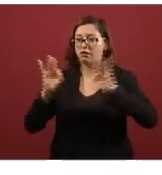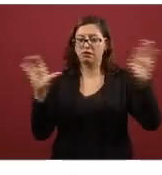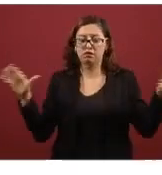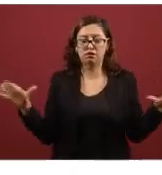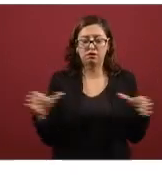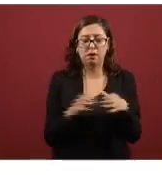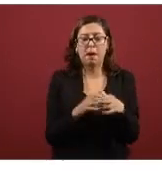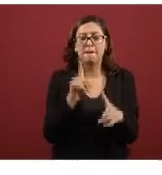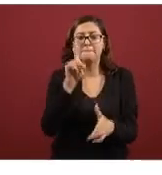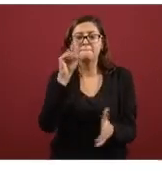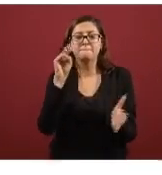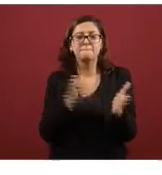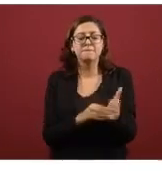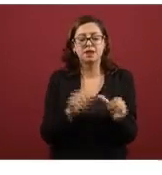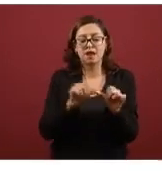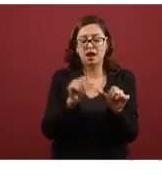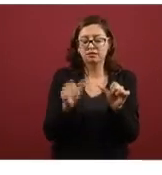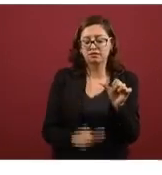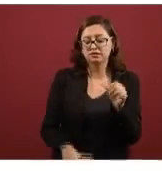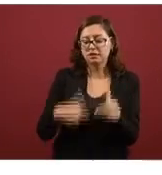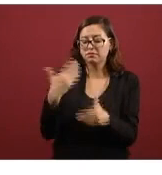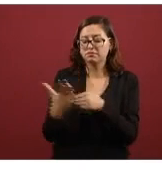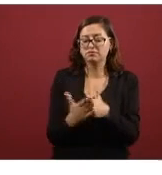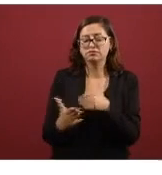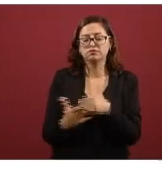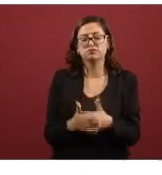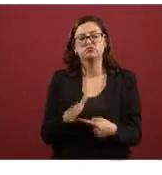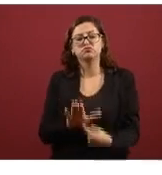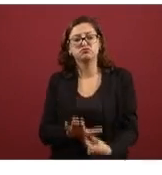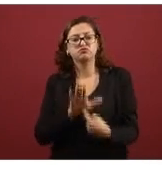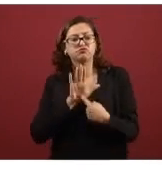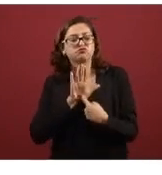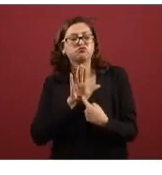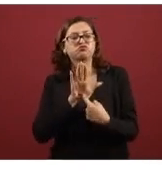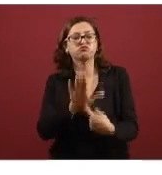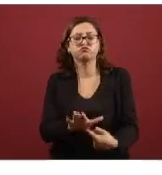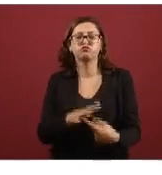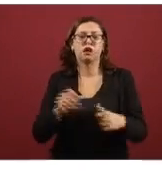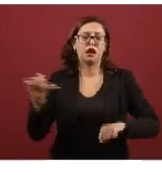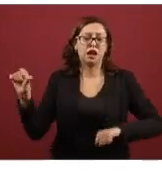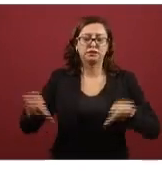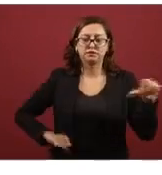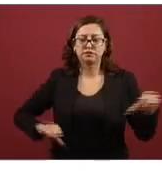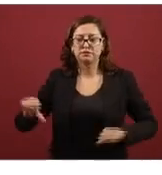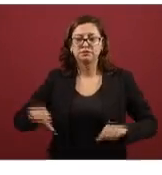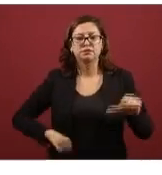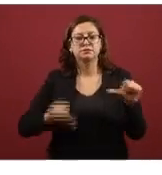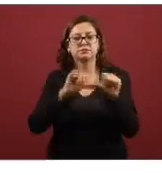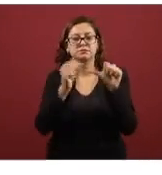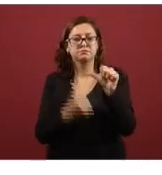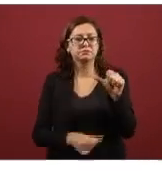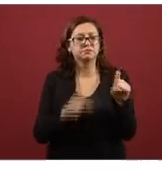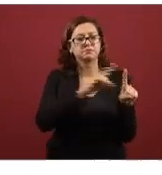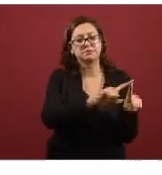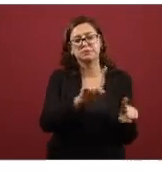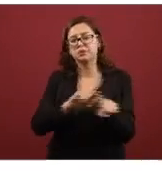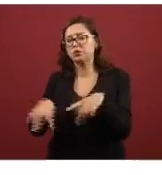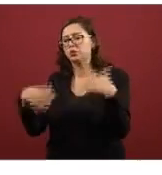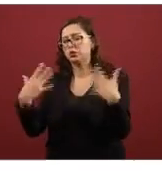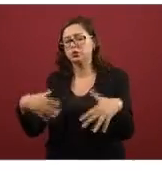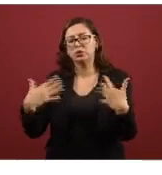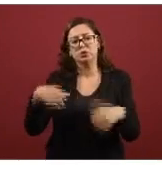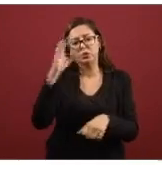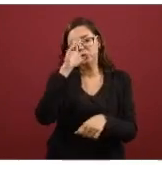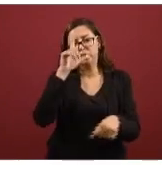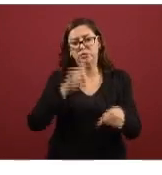artistas que se presentarán en el Zócalo capitalino, con diferentes números que muestran la riqueza cultural y las tradiciones